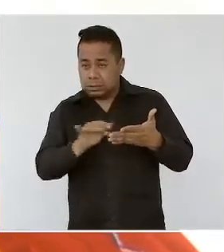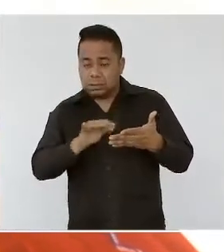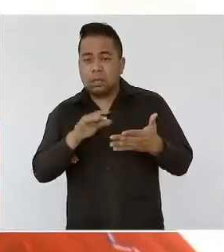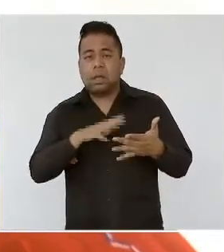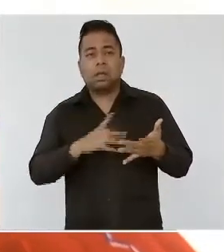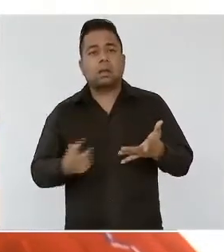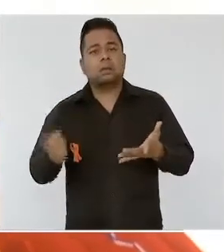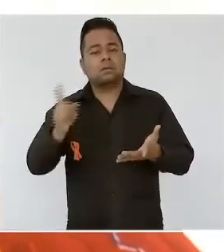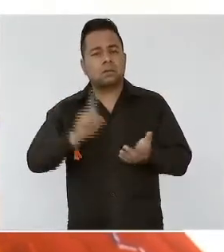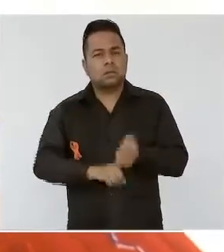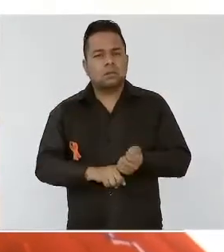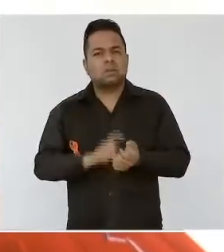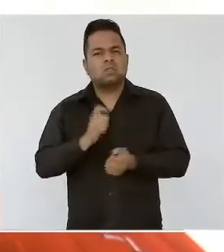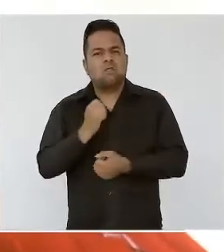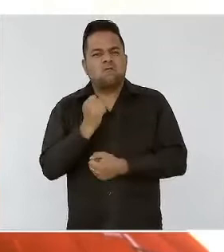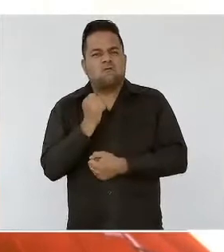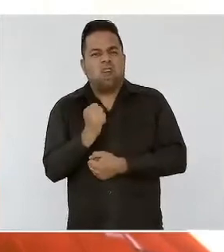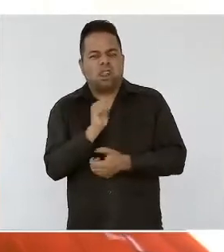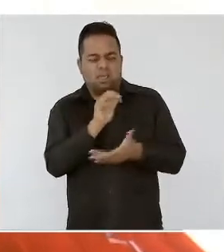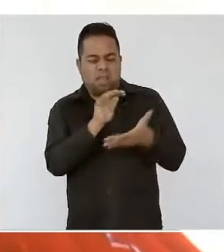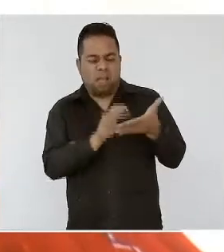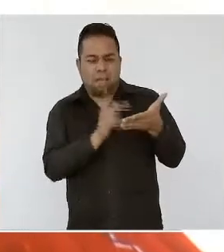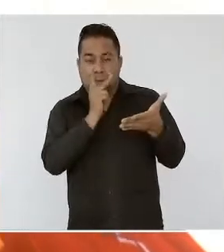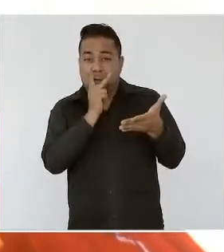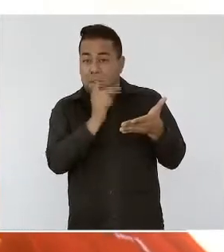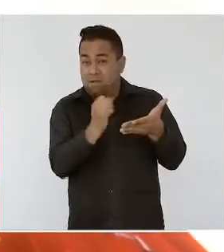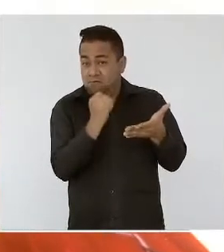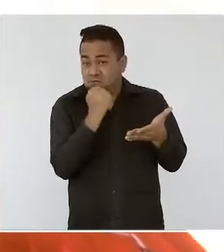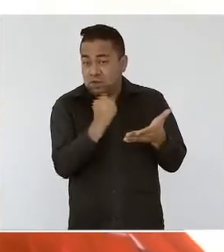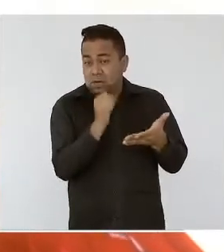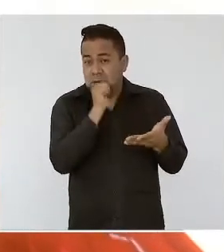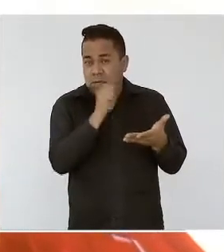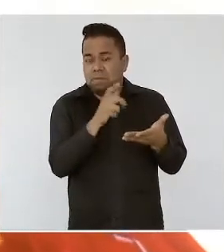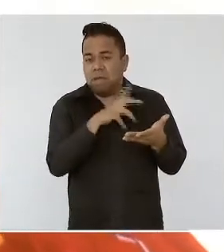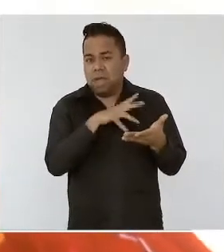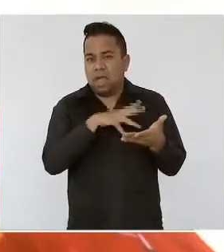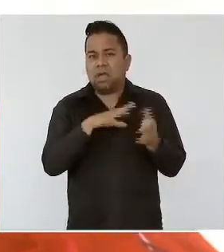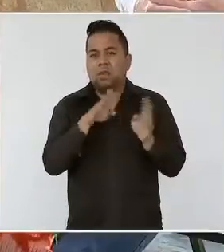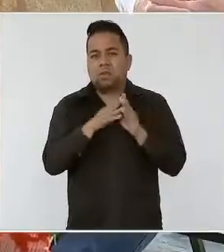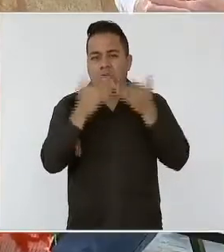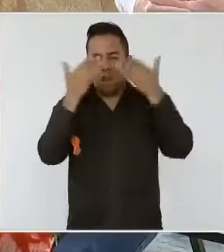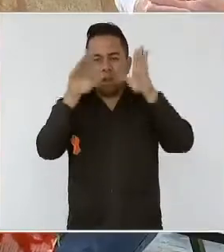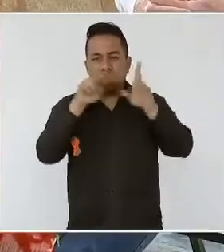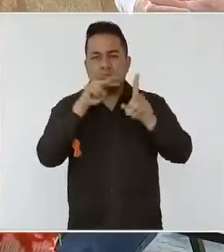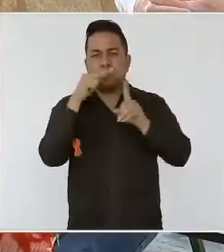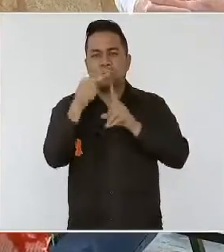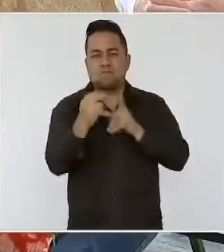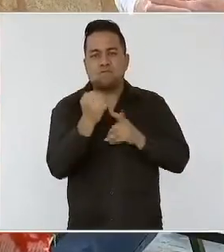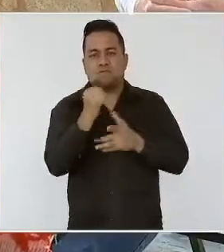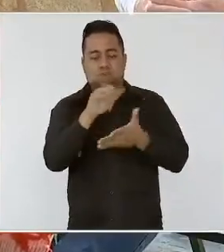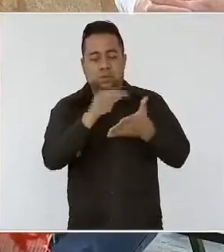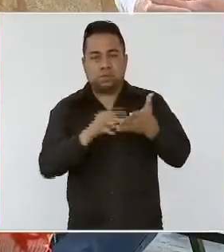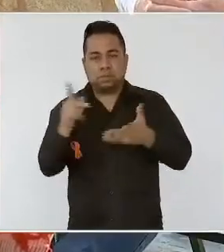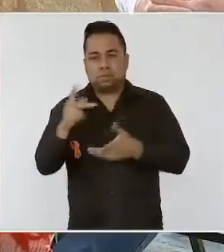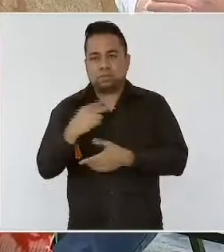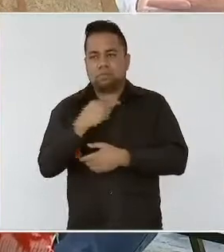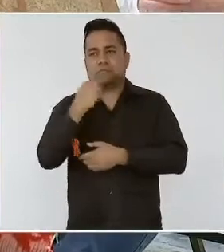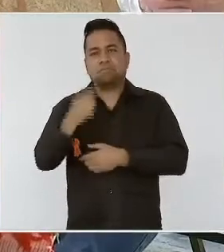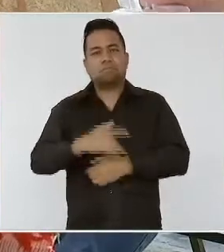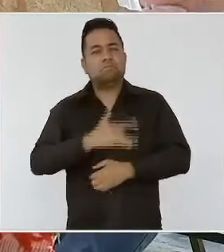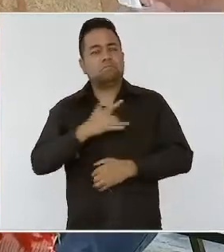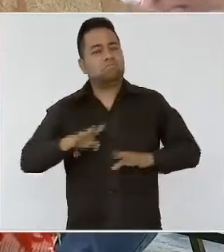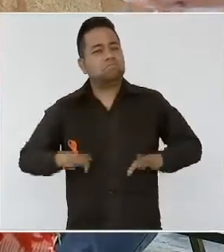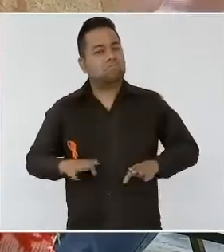dotadas de fuerza y de visión, su voz, su estilo, su